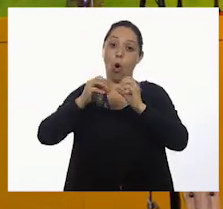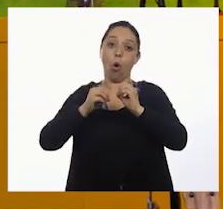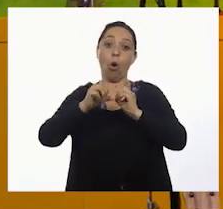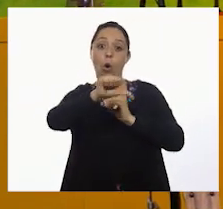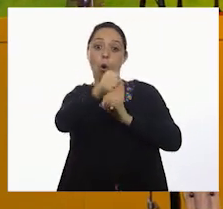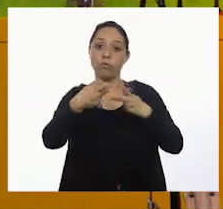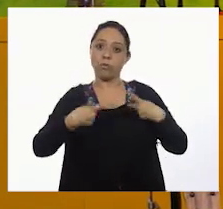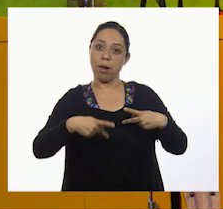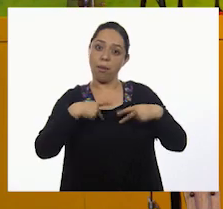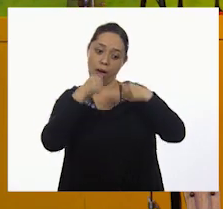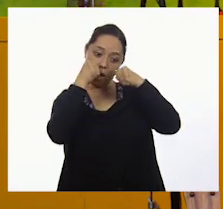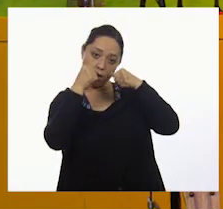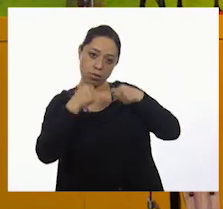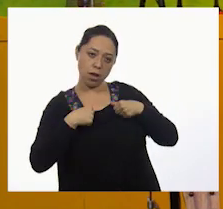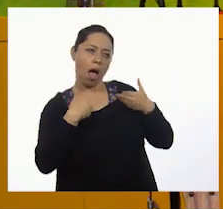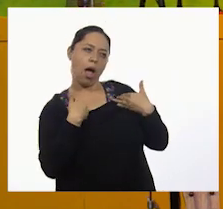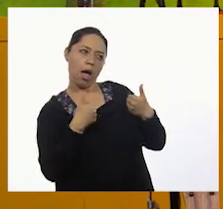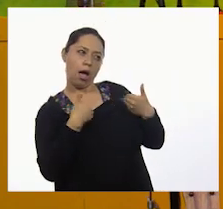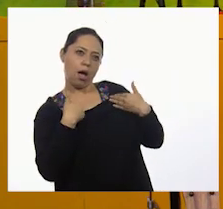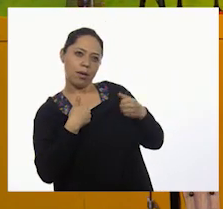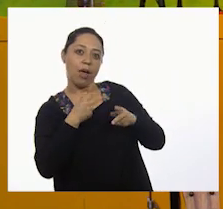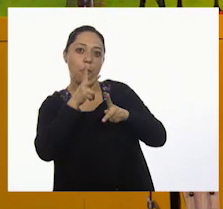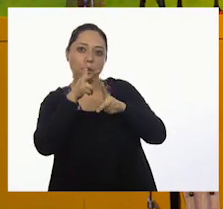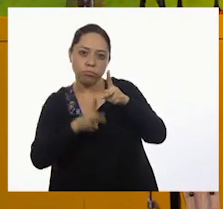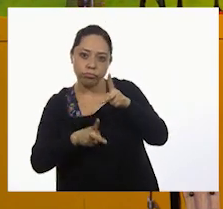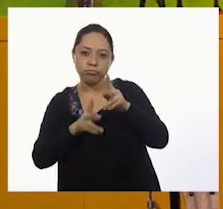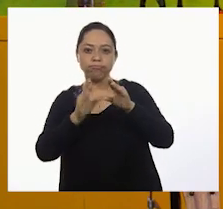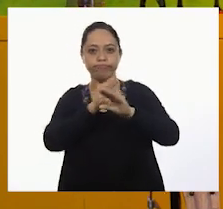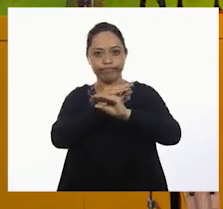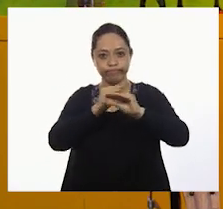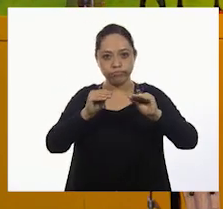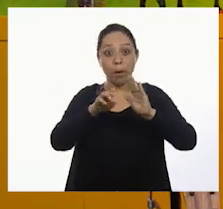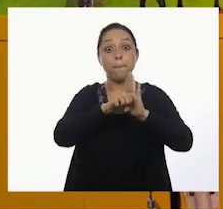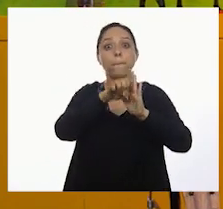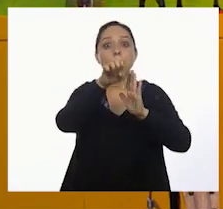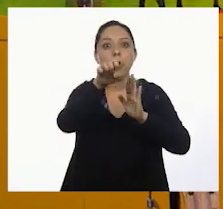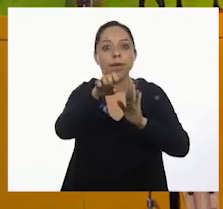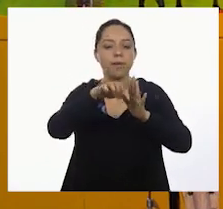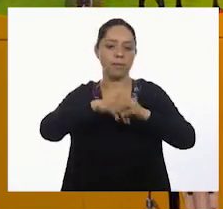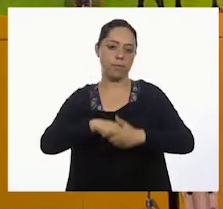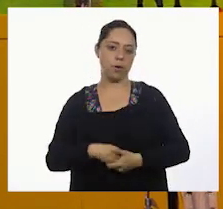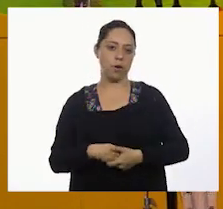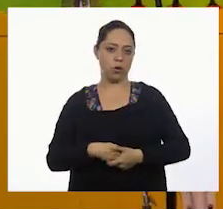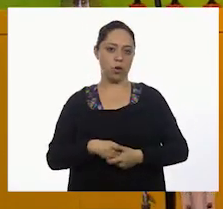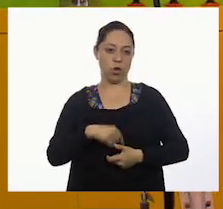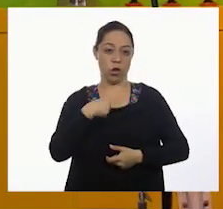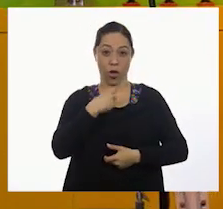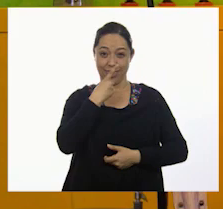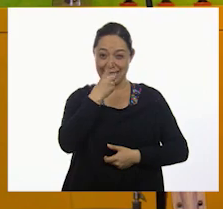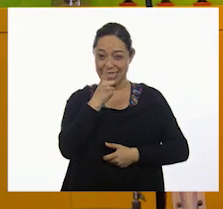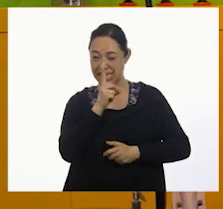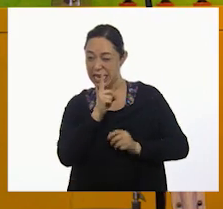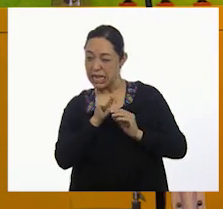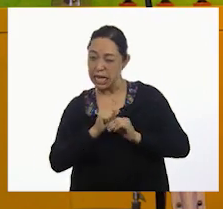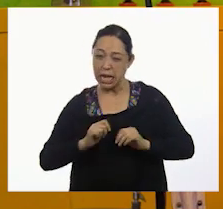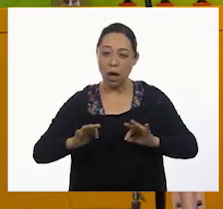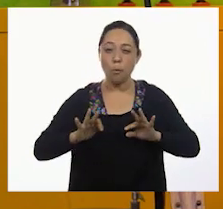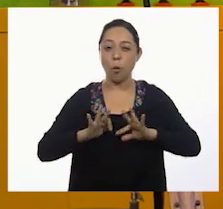a que entienda lo que acabamos de decir. Por ejemplo, les voy a decir algo muy